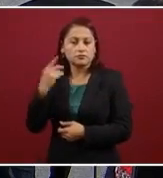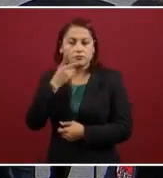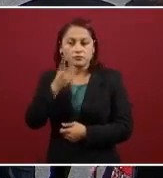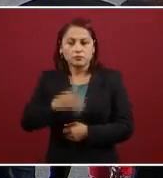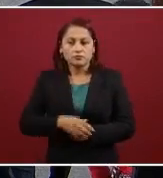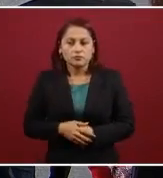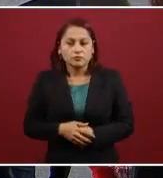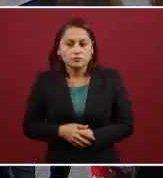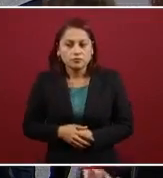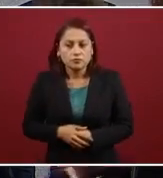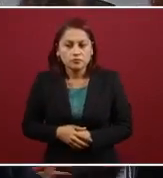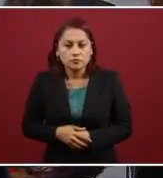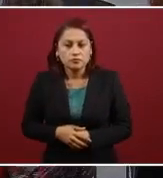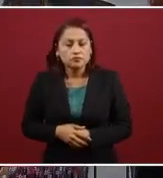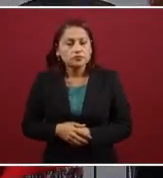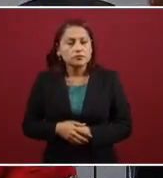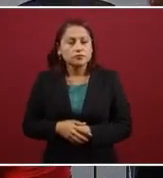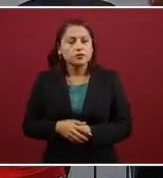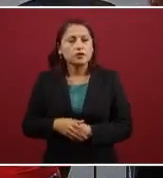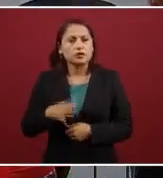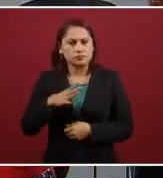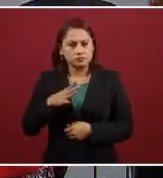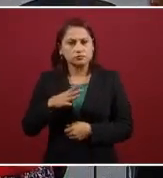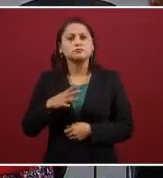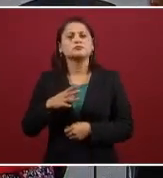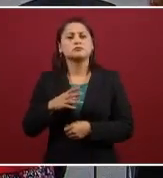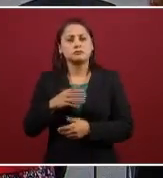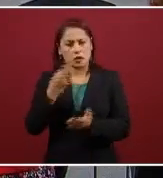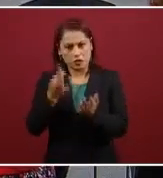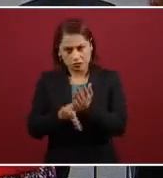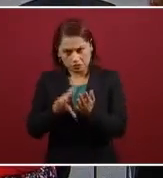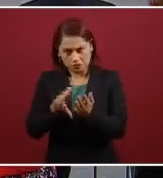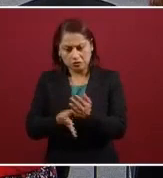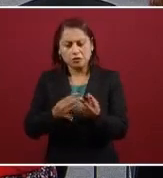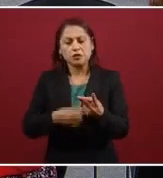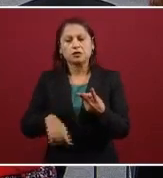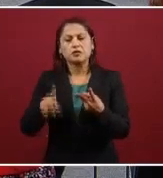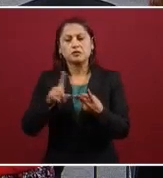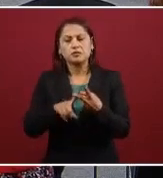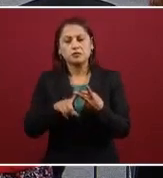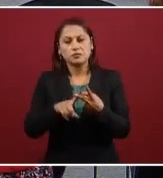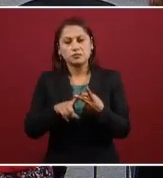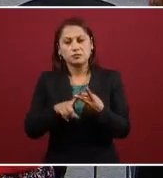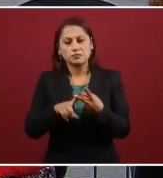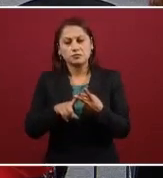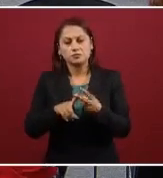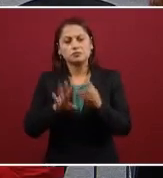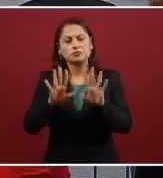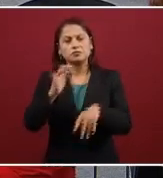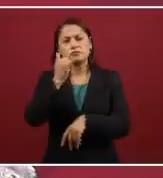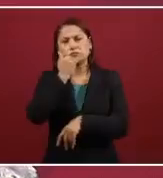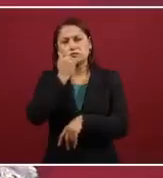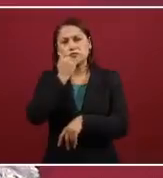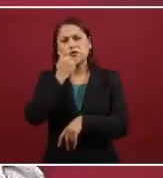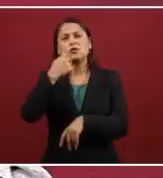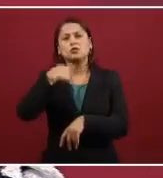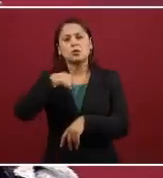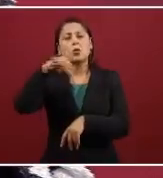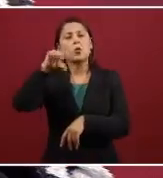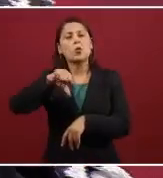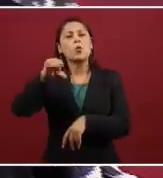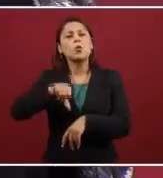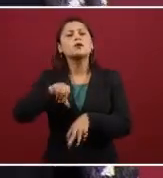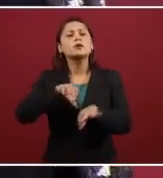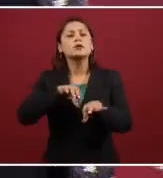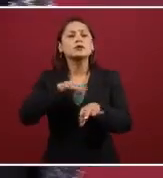Tenemos algunas cuestiones en acero en particular y en general, si quieren les saco un boletín hoy en la tarde exactamente de